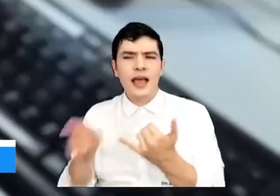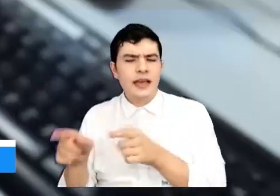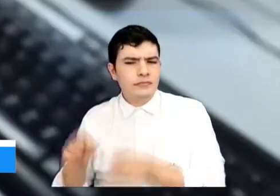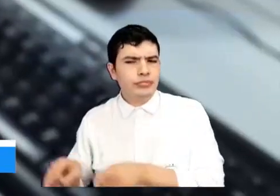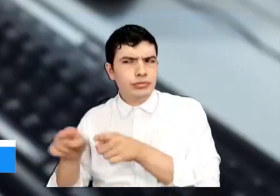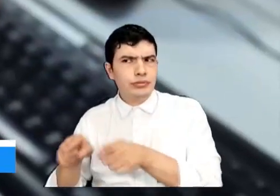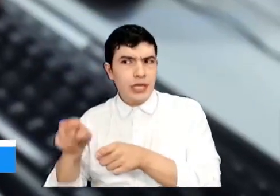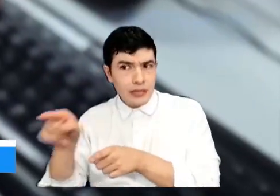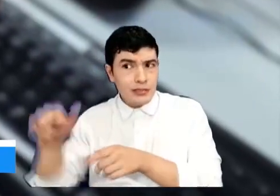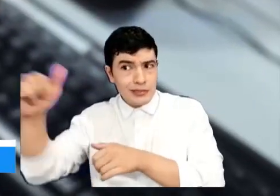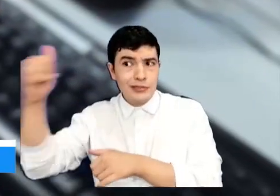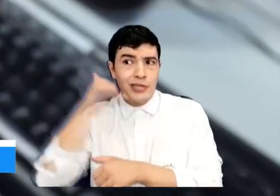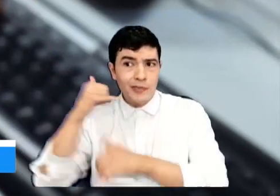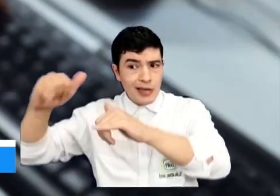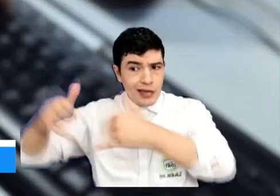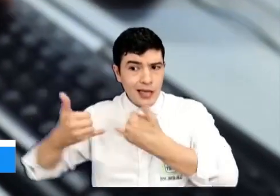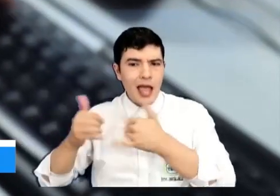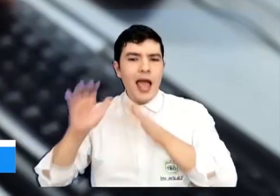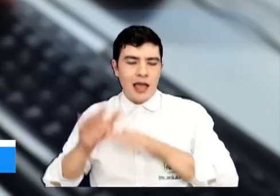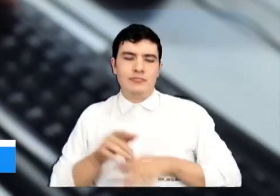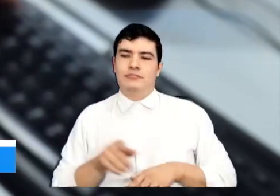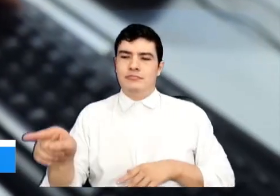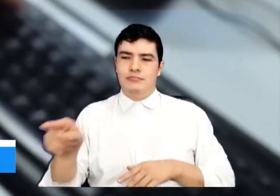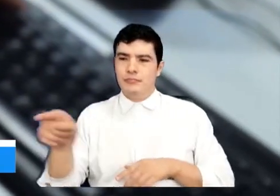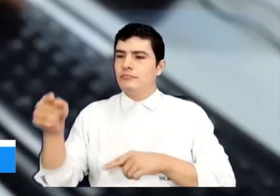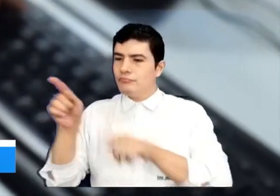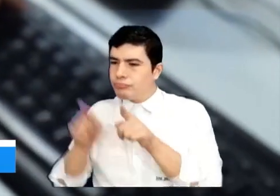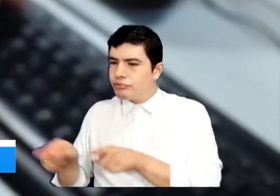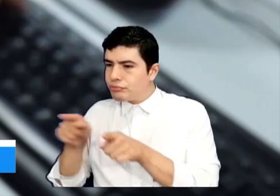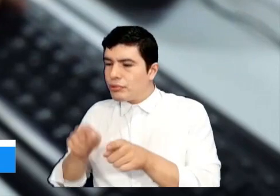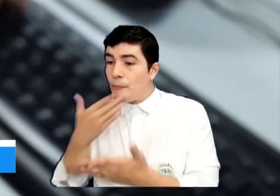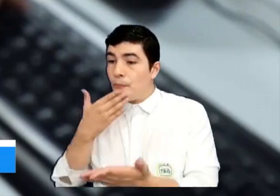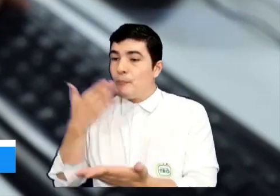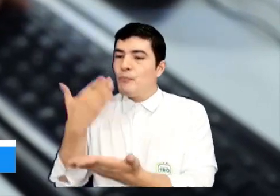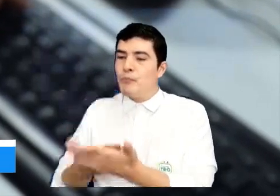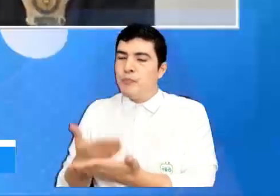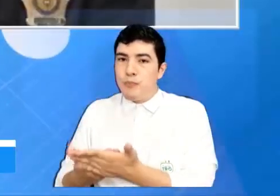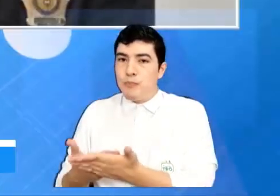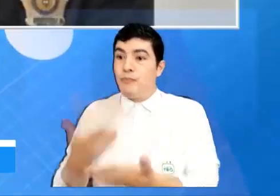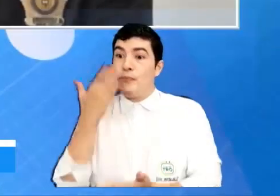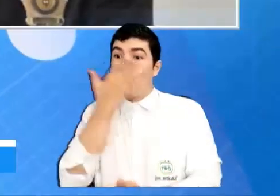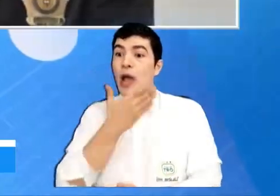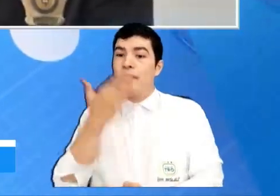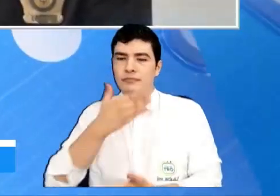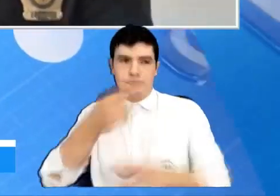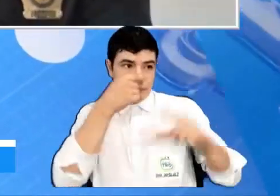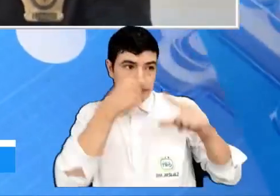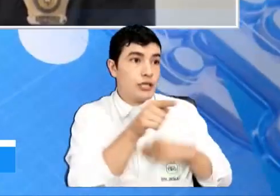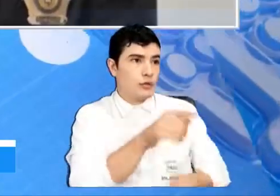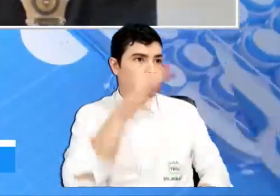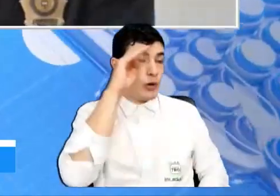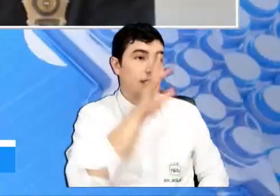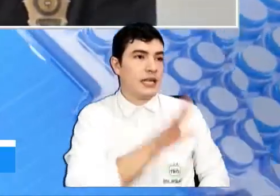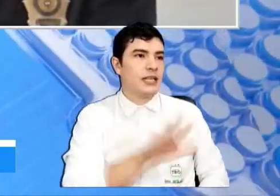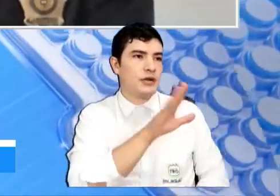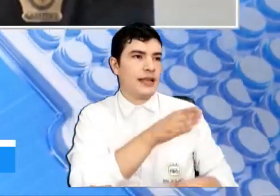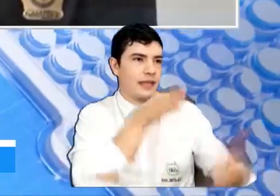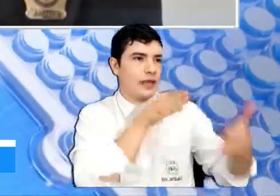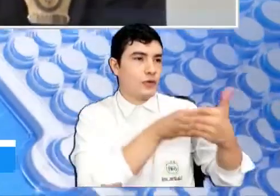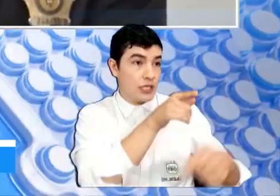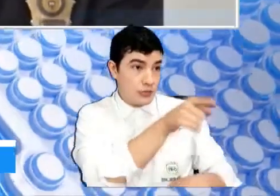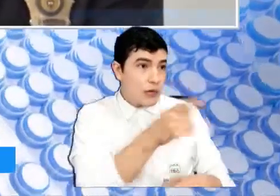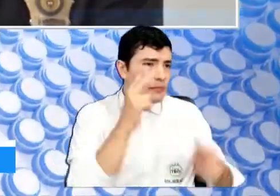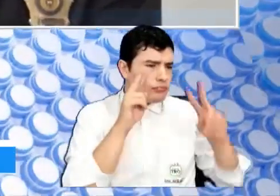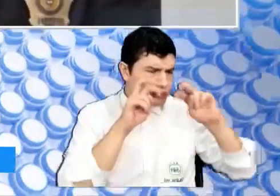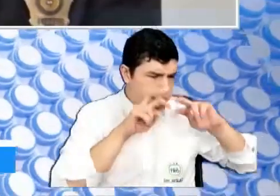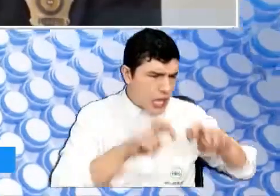ocasiona la multa a aquellas personas que hacen mal uso de la línea 123. General, ante esta falta de respeto que se